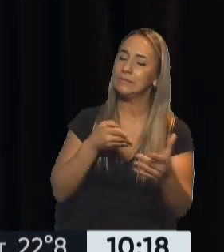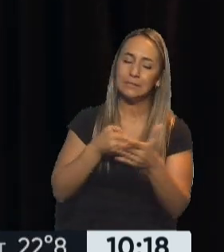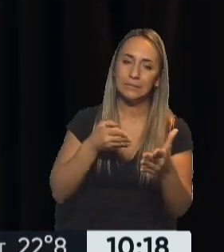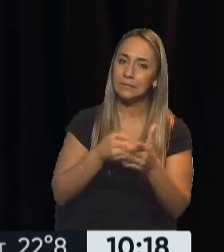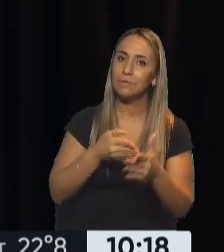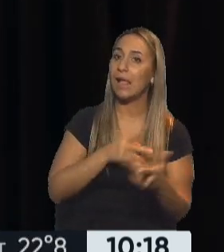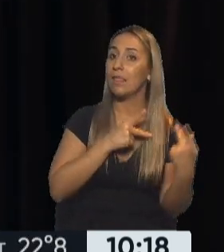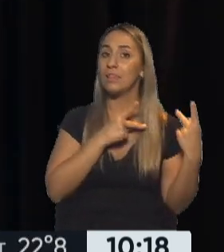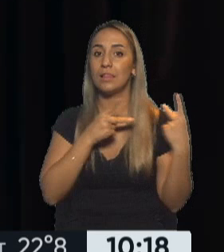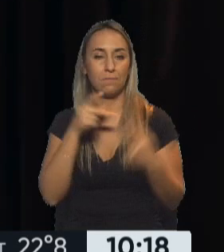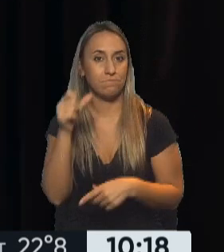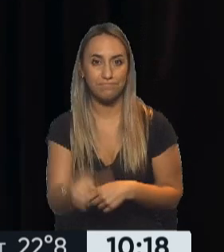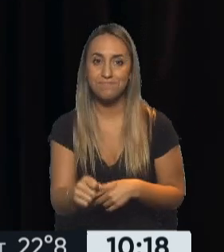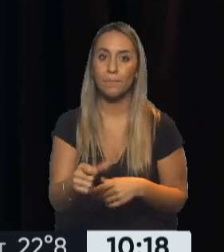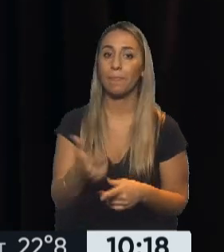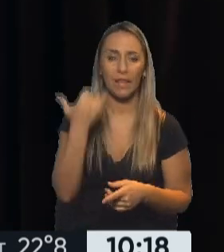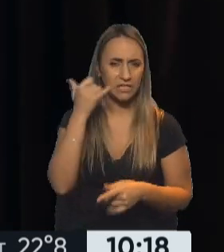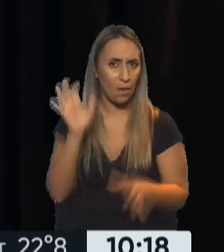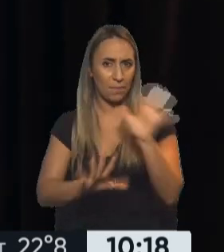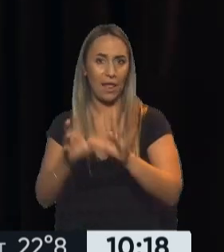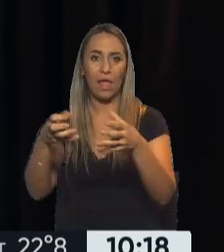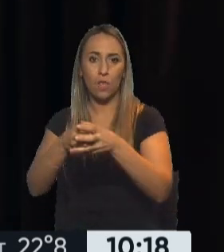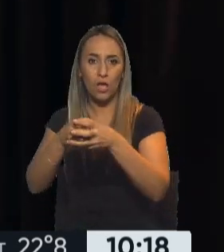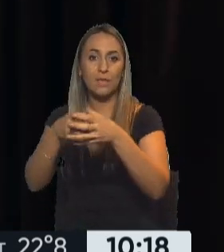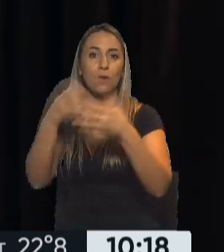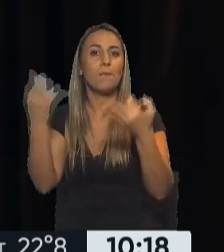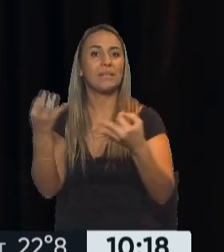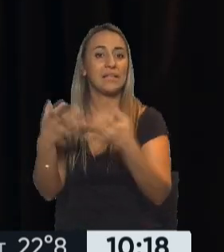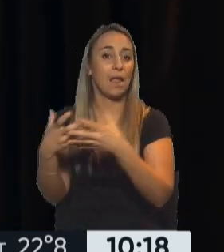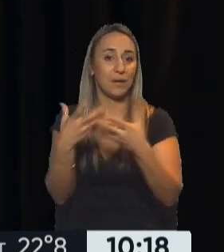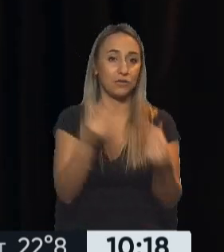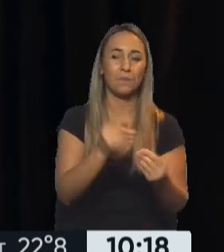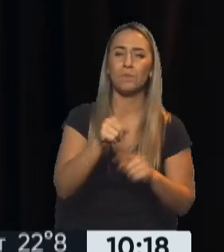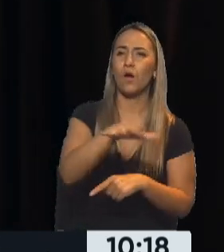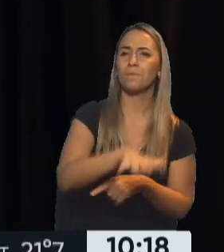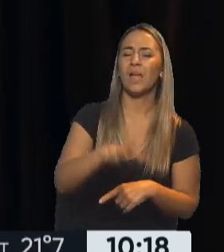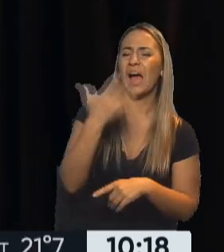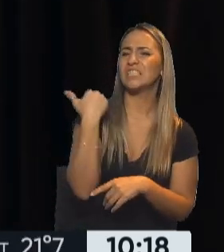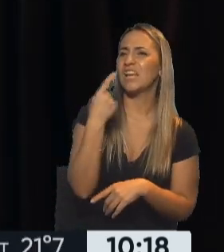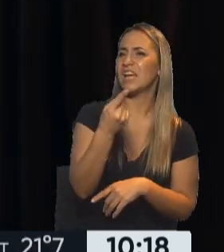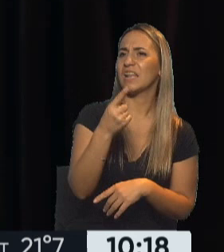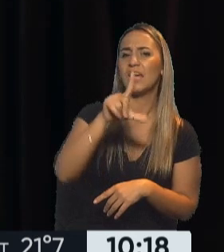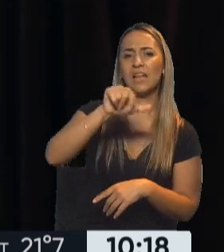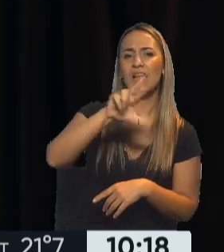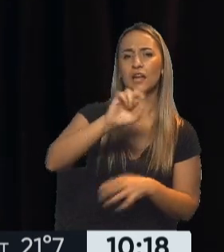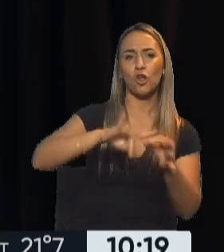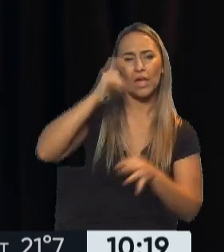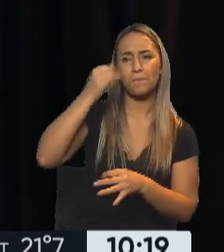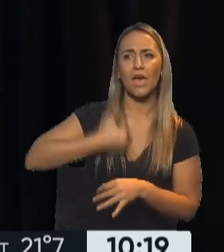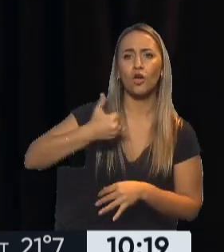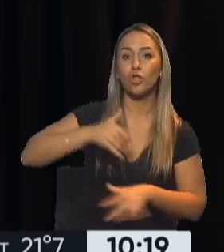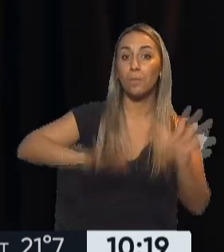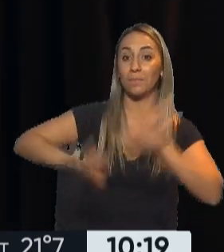mesas, hemos dispuesto operativos. Ayer el Cuervo Larroque me comentaba lo que se estaba haciendo, pero también todos